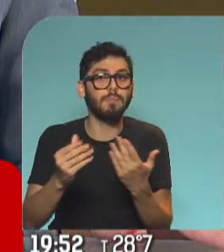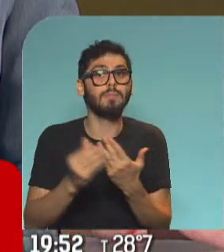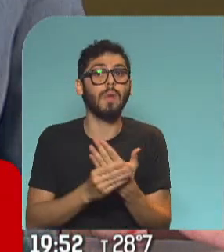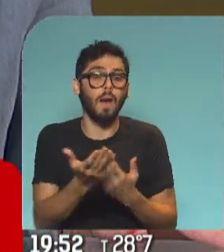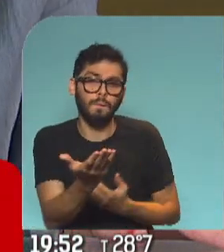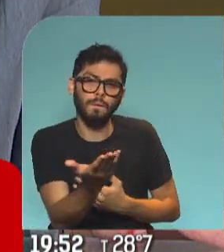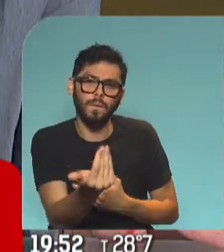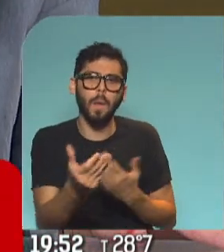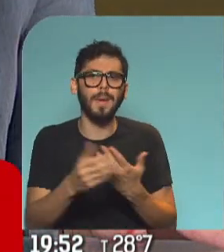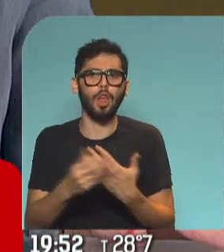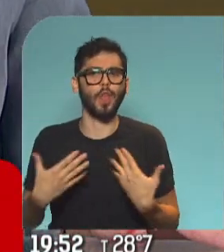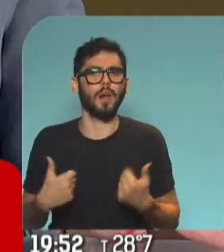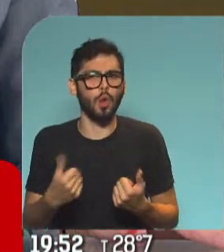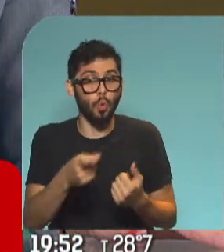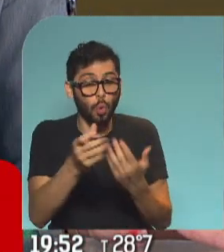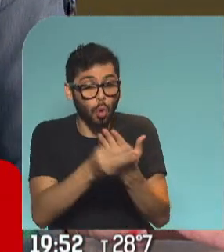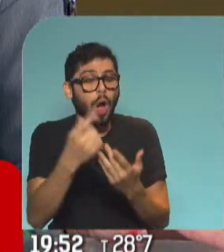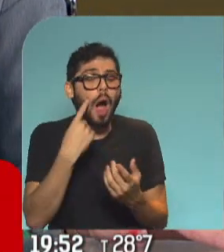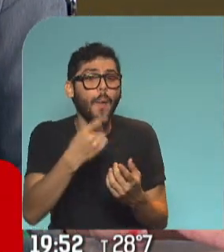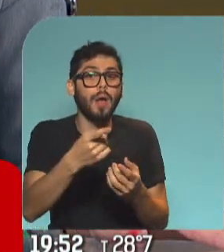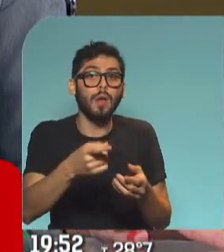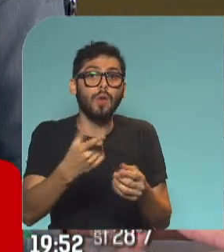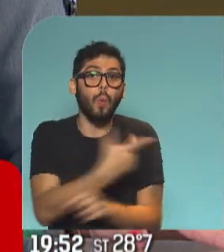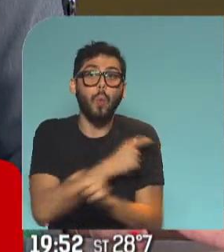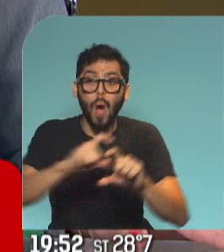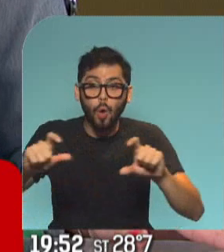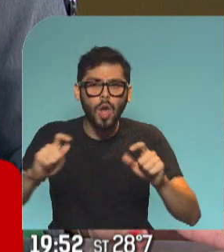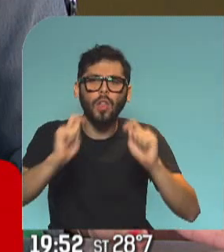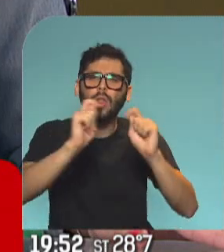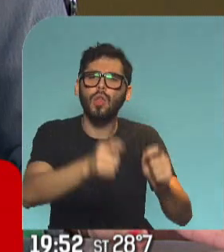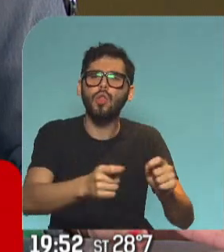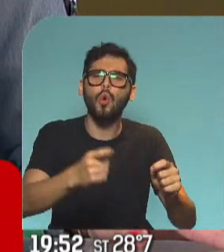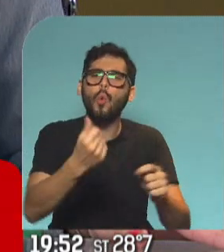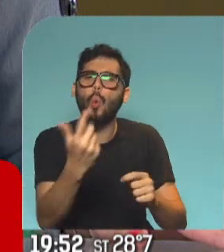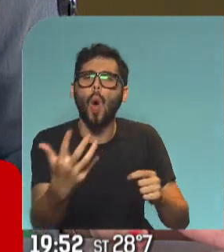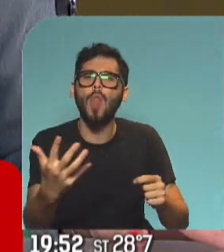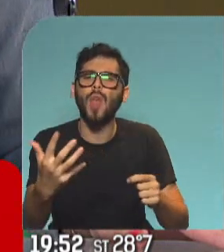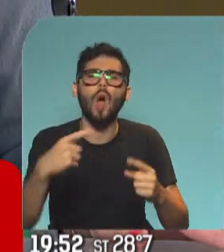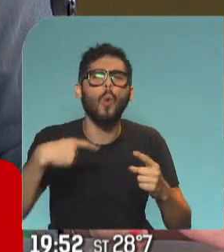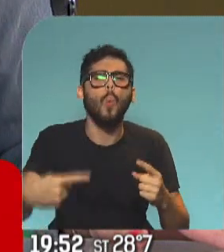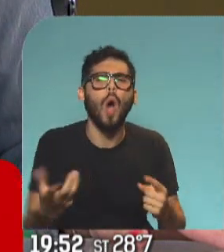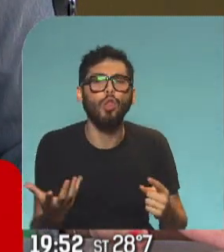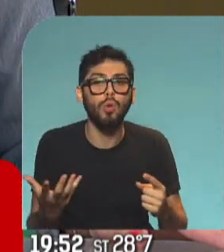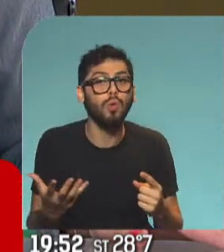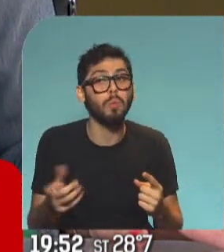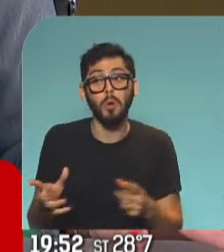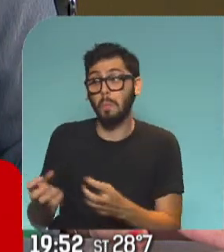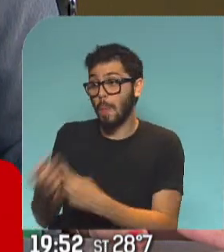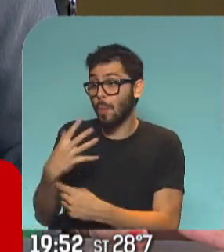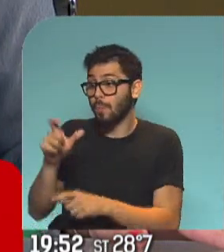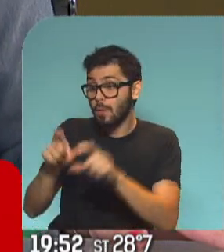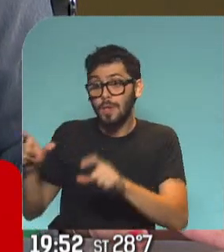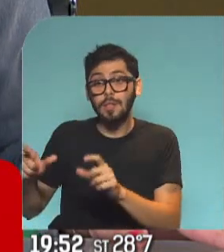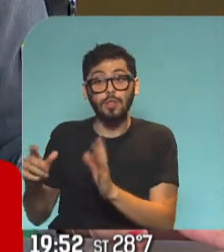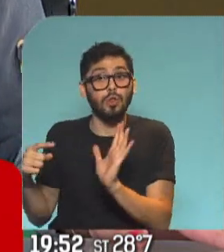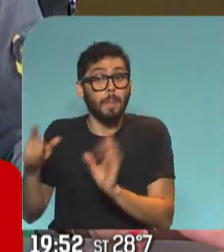de vacunas al gobierno de la Ciudad de Buenos Aires y qué partidas de vacunas hubo. Pero básicamente lo que cuentan es ciudadanos que no pudieron vacunarse, o más de 80 años. En un